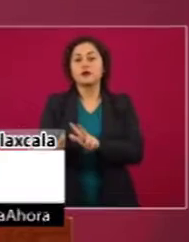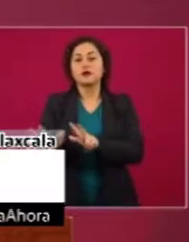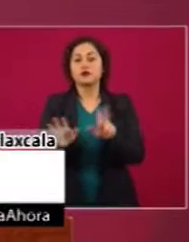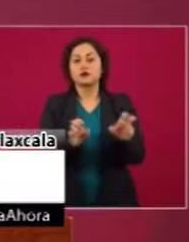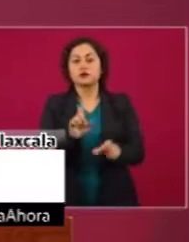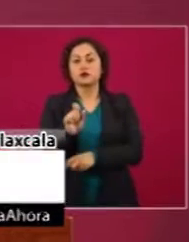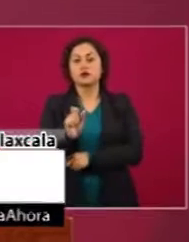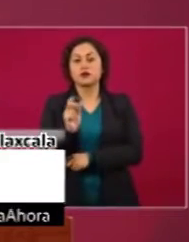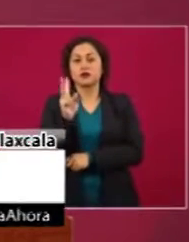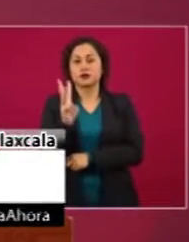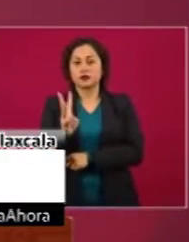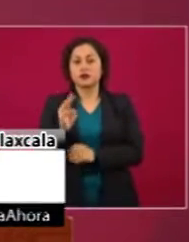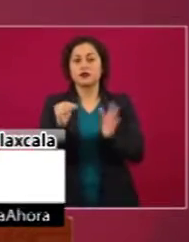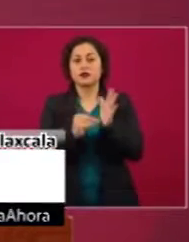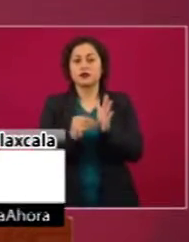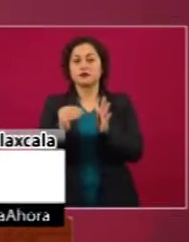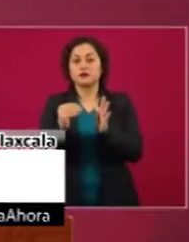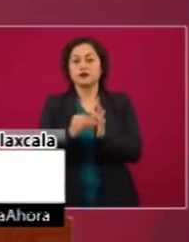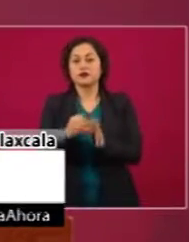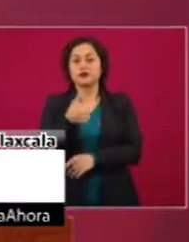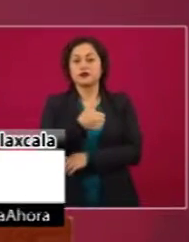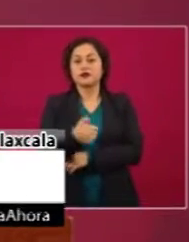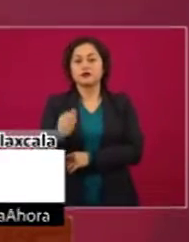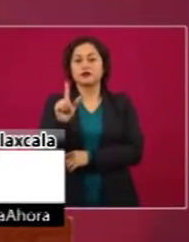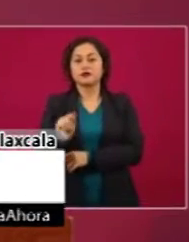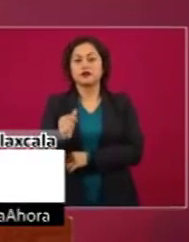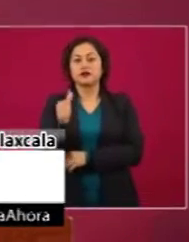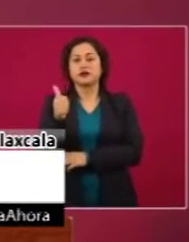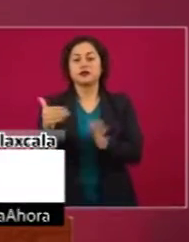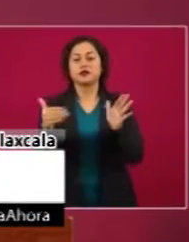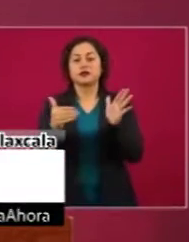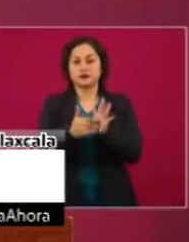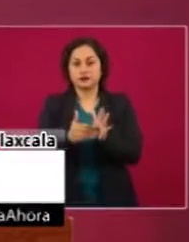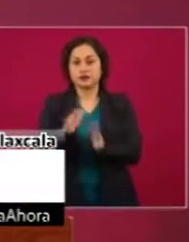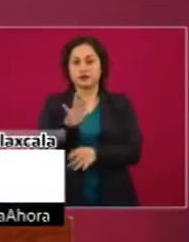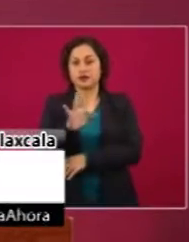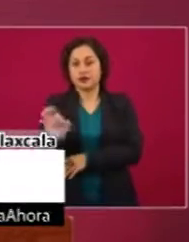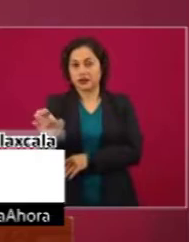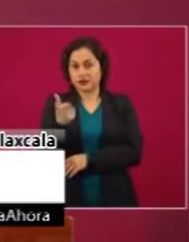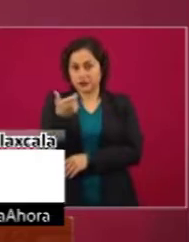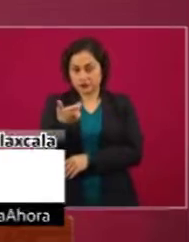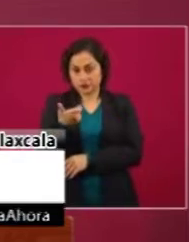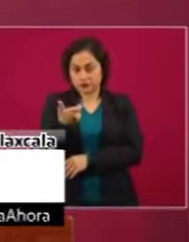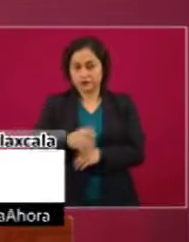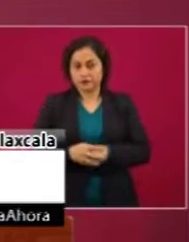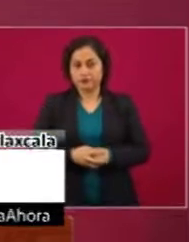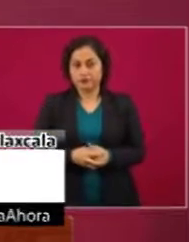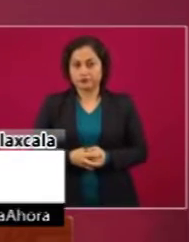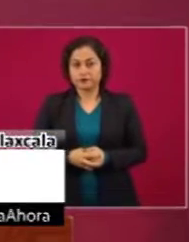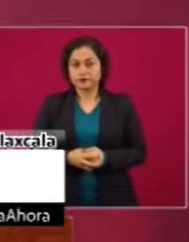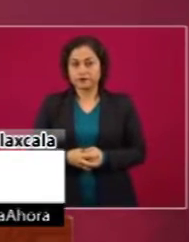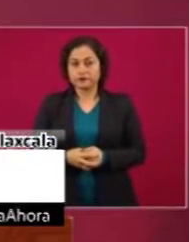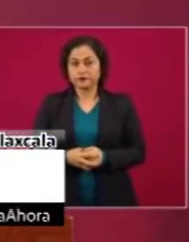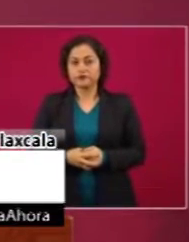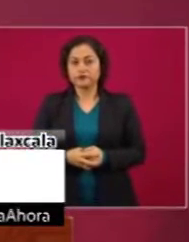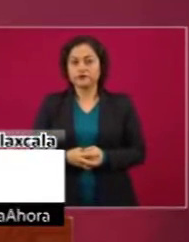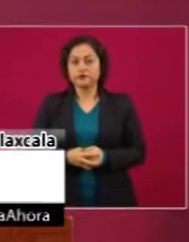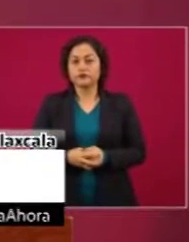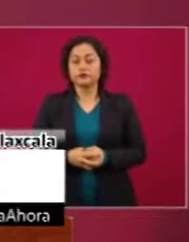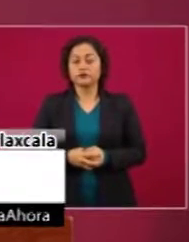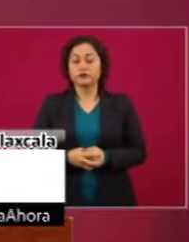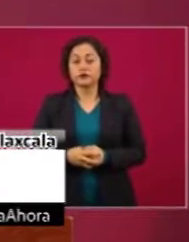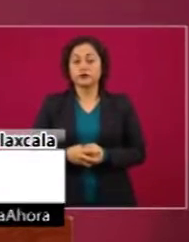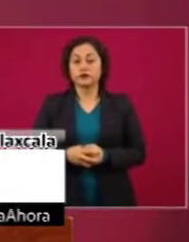264.131.650 pesos con una utilidad de beneficio social del 96% del sorteo, sumando los premios que se dieron a la población,